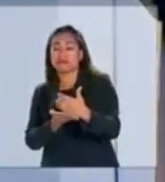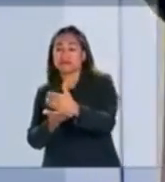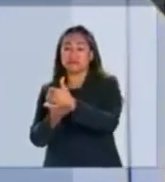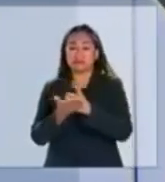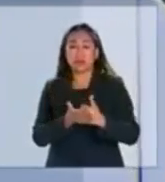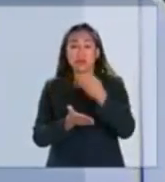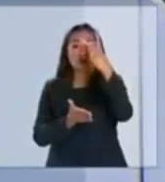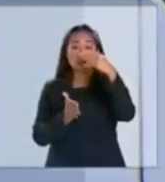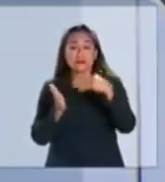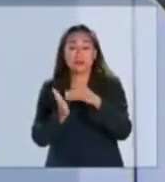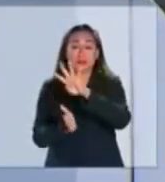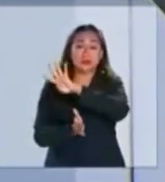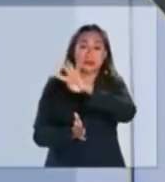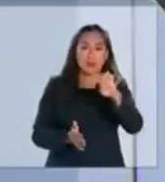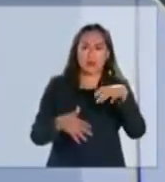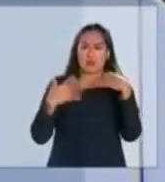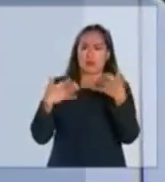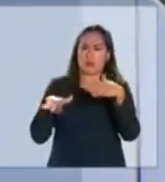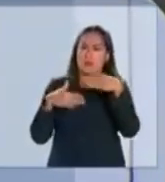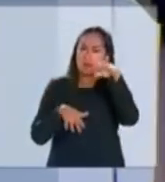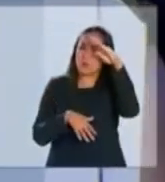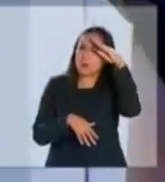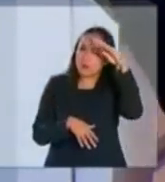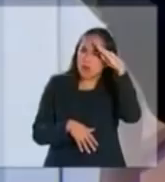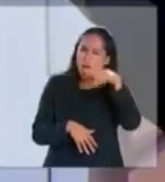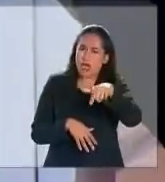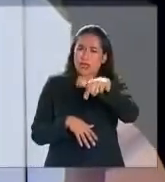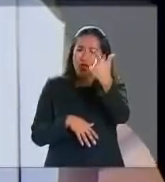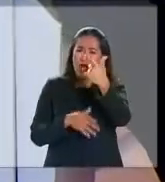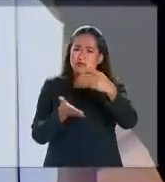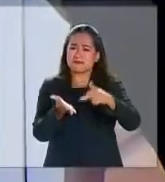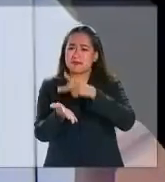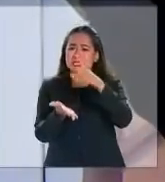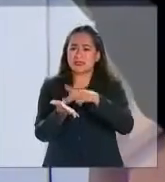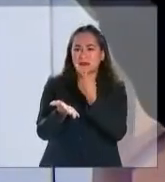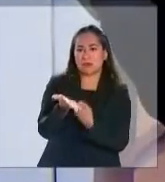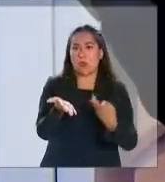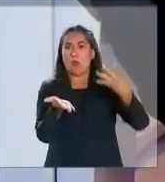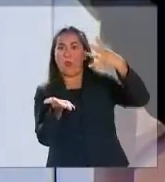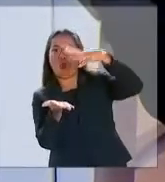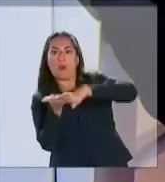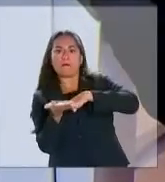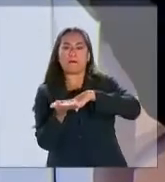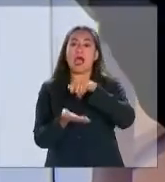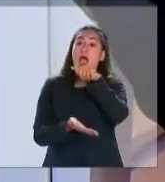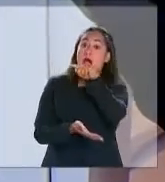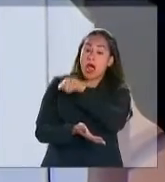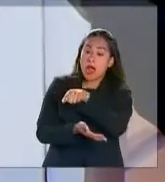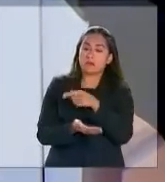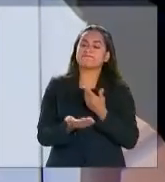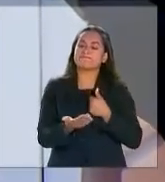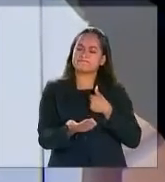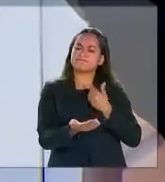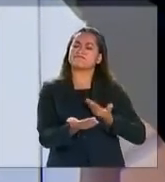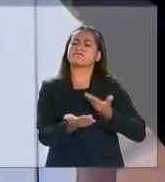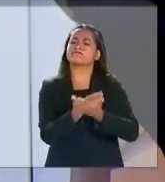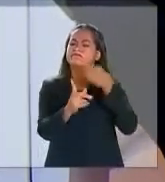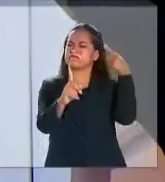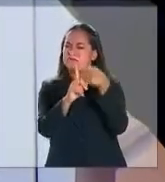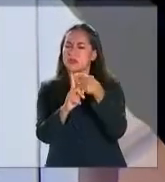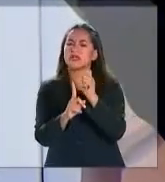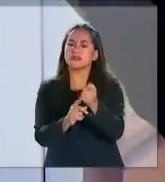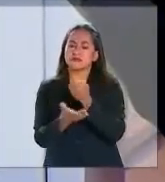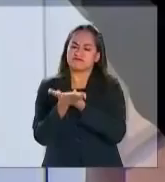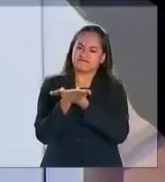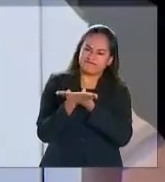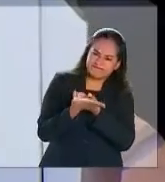pesos si el 10 12 veces más dos propuestas concreta primera aumentar de inmediato el salario mínimo a 100 pesos y en los primeros